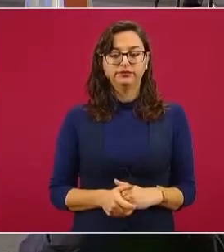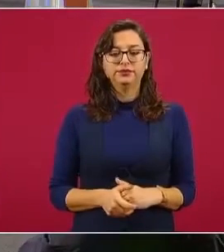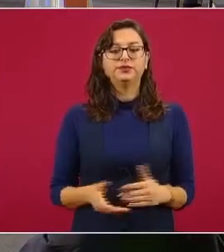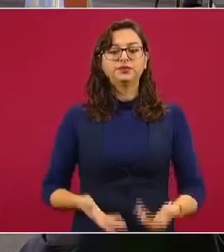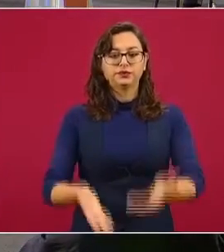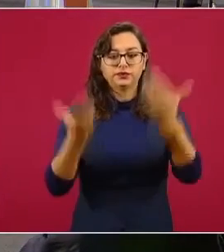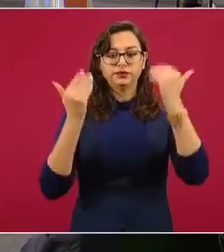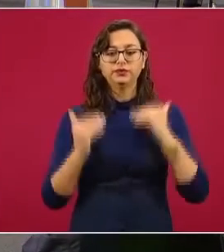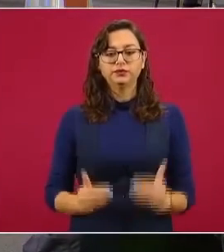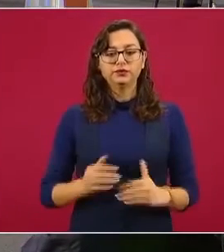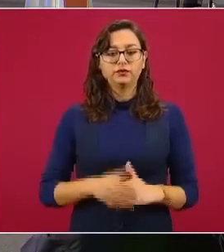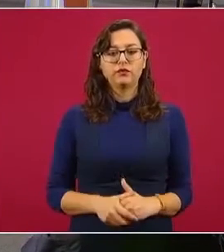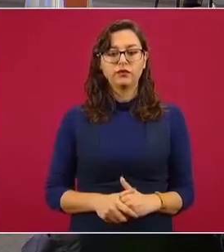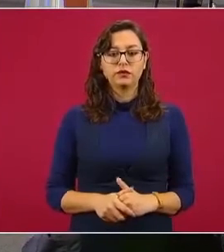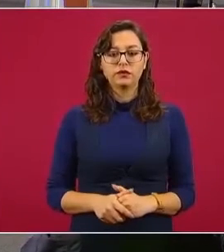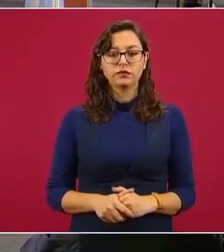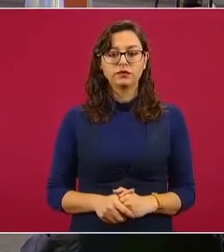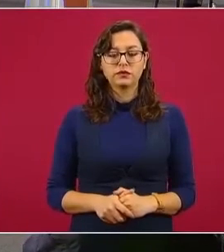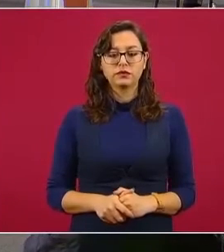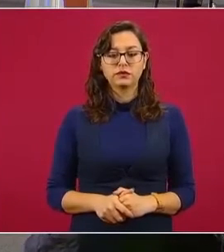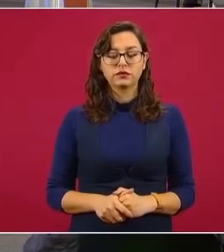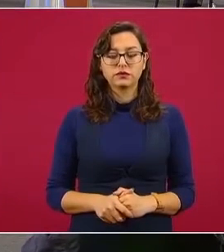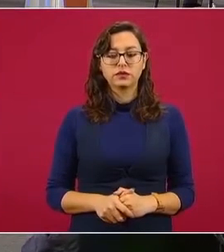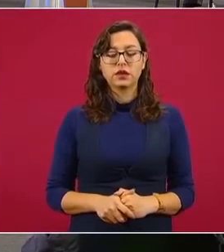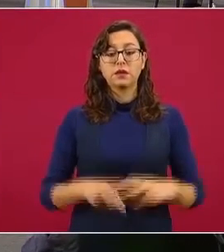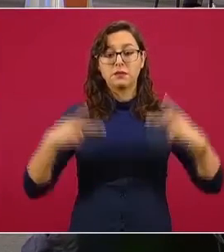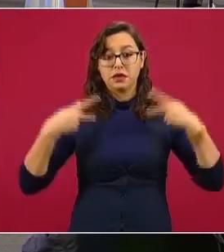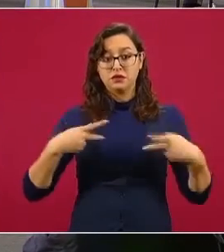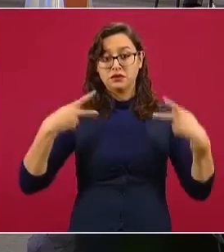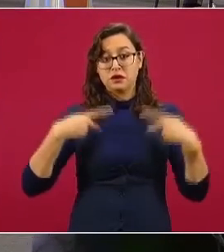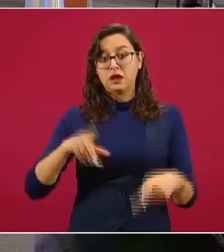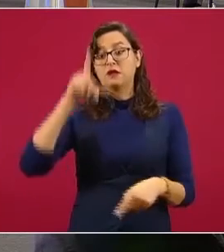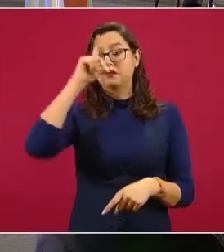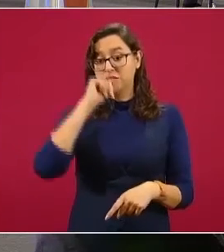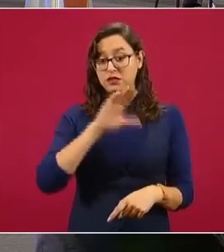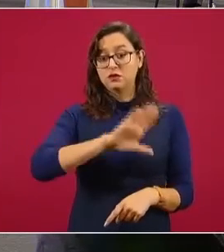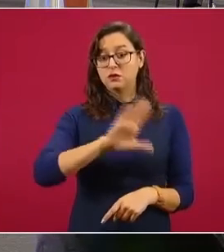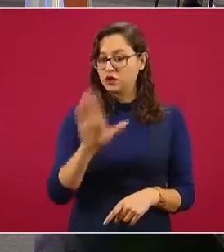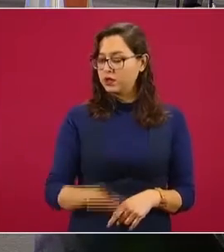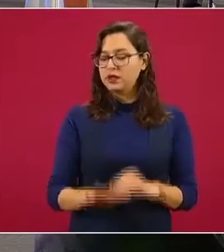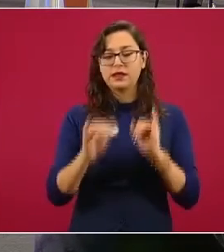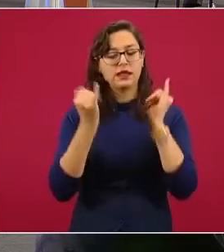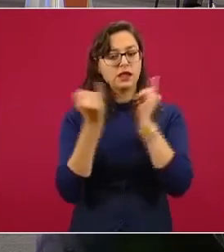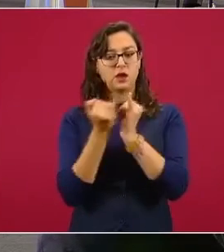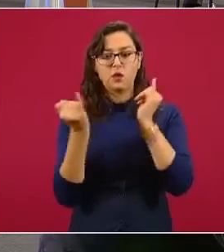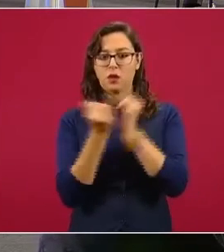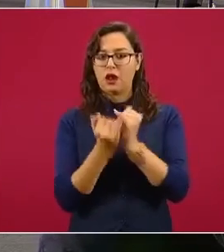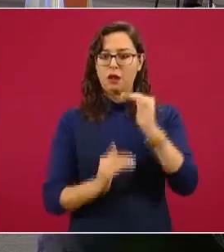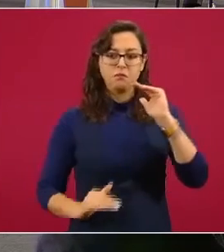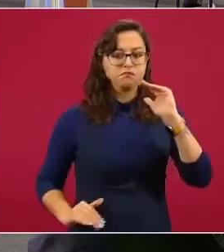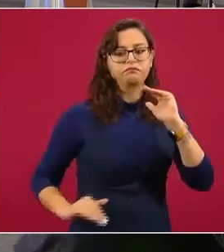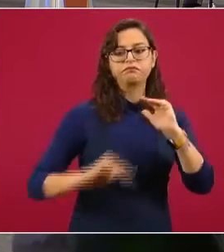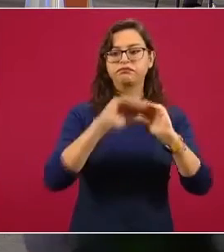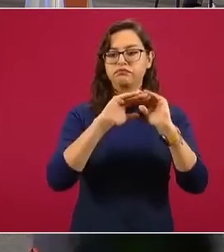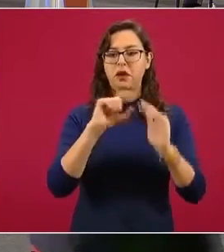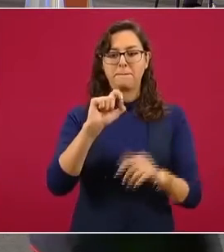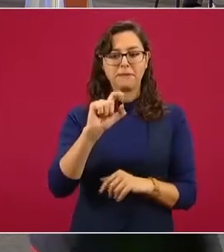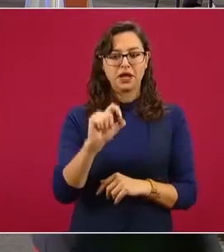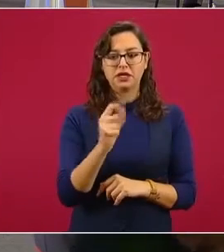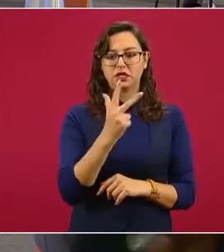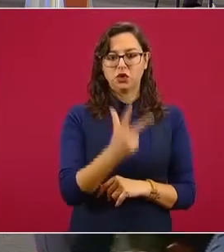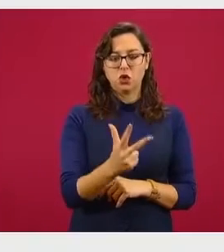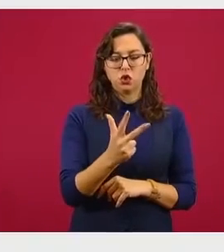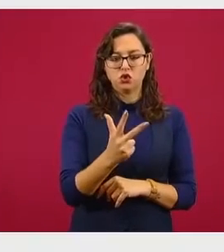La siguiente. La mortalidad, vemos exactamente la misma idea, llegamos a un punto máximo en la semana 28,